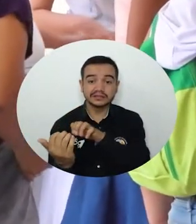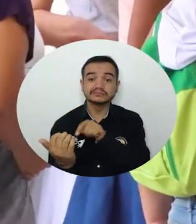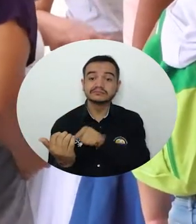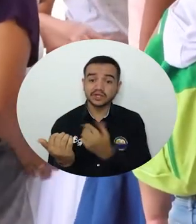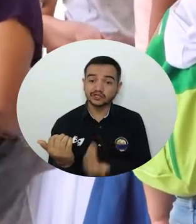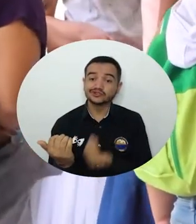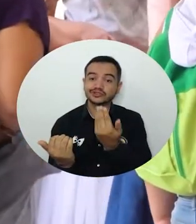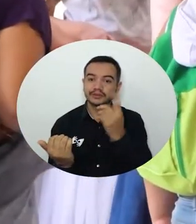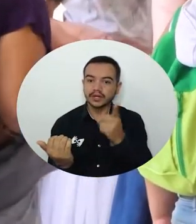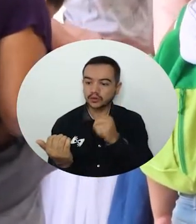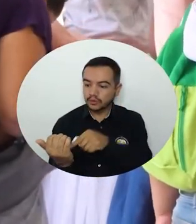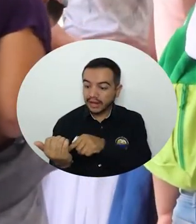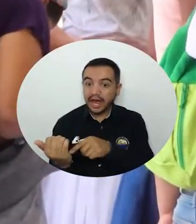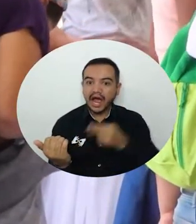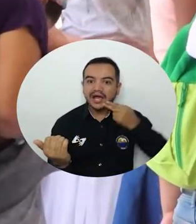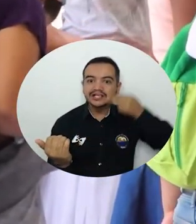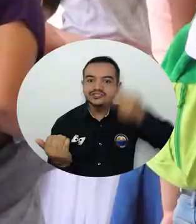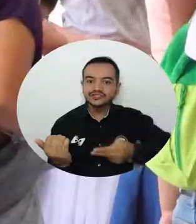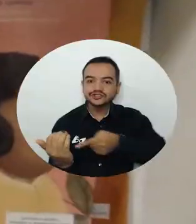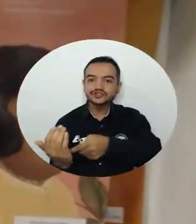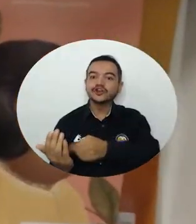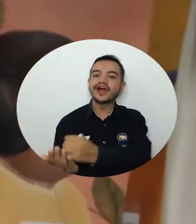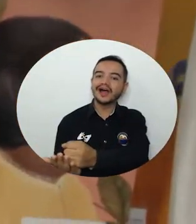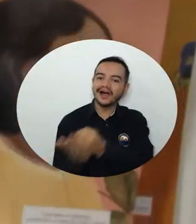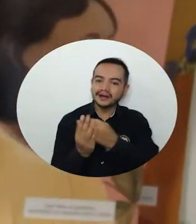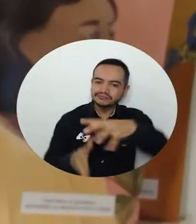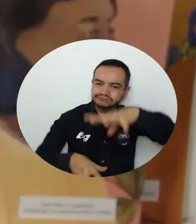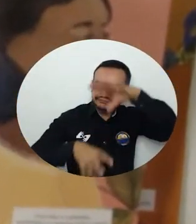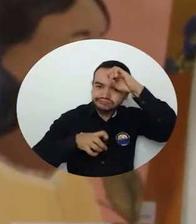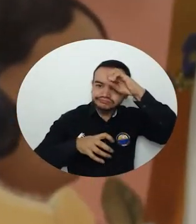bueno porque enseña de historia.